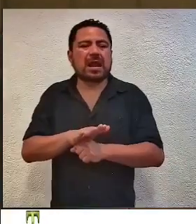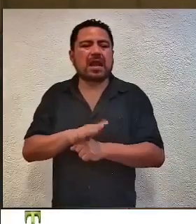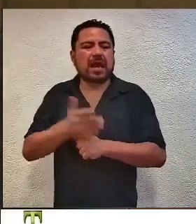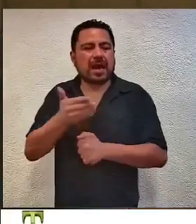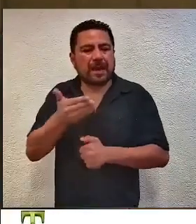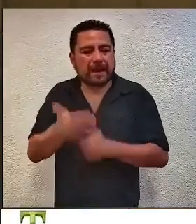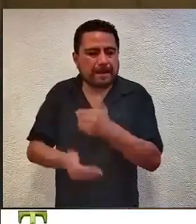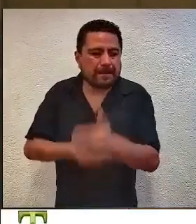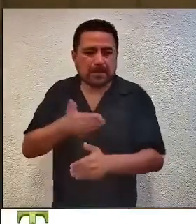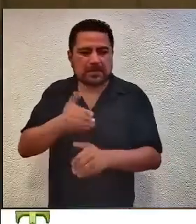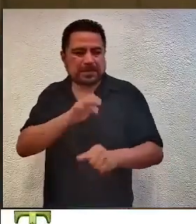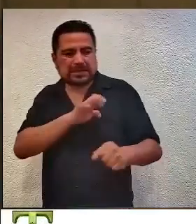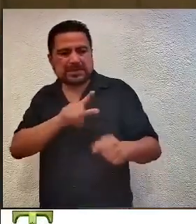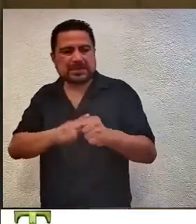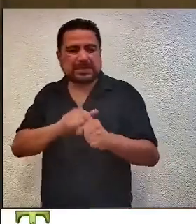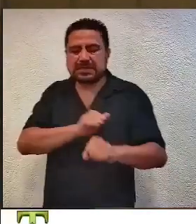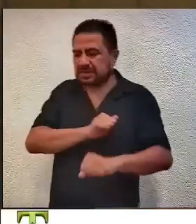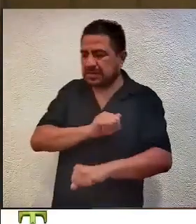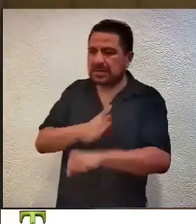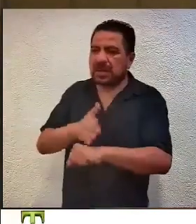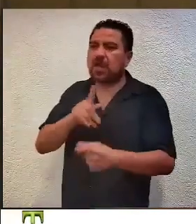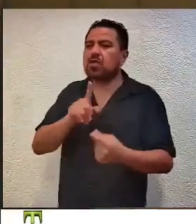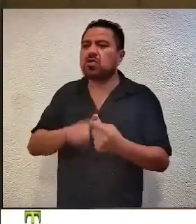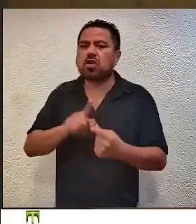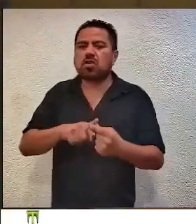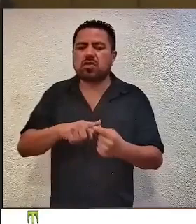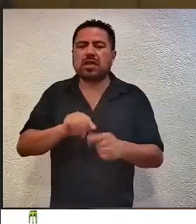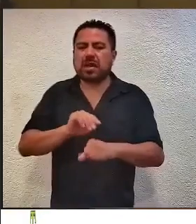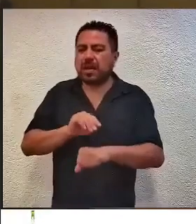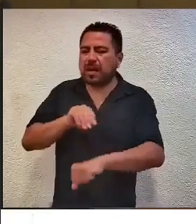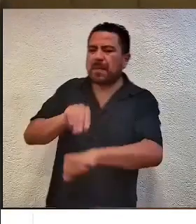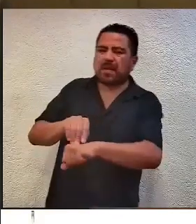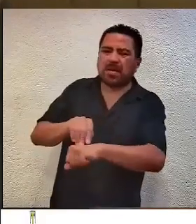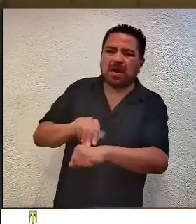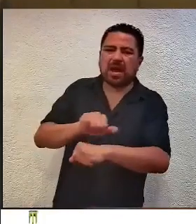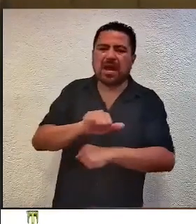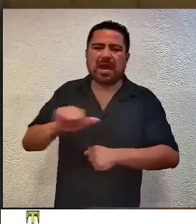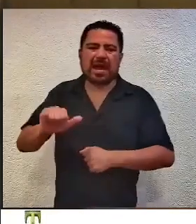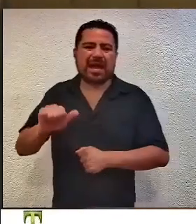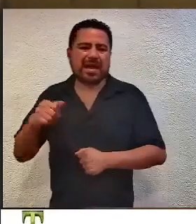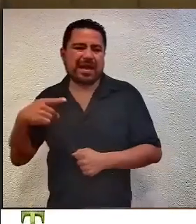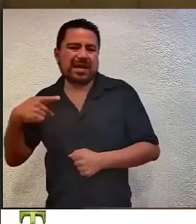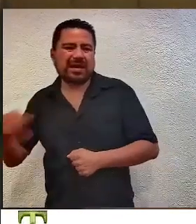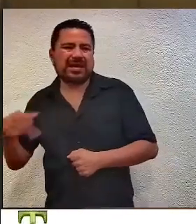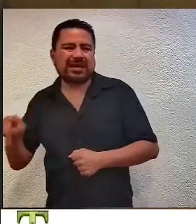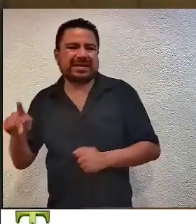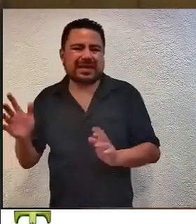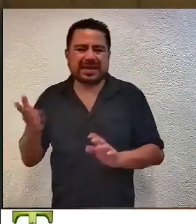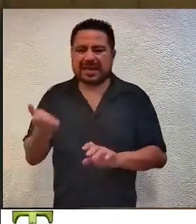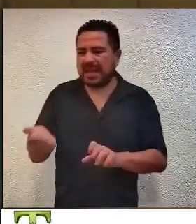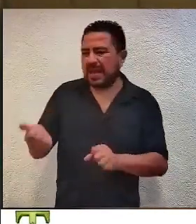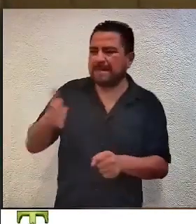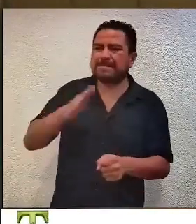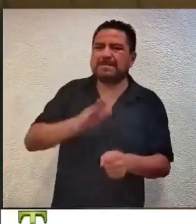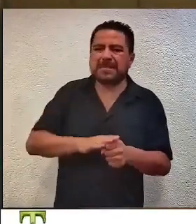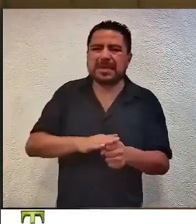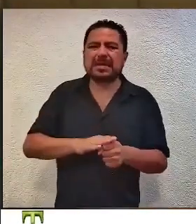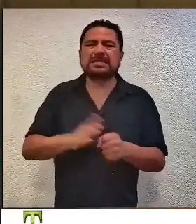procedimiento especial sancionador donde se interpone ante el órgano